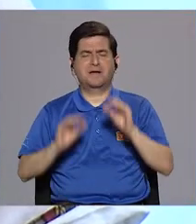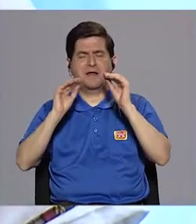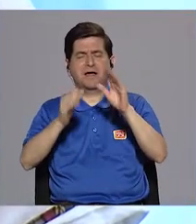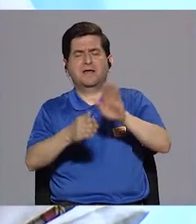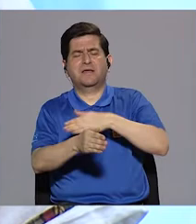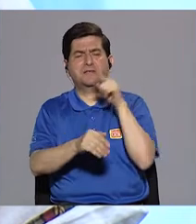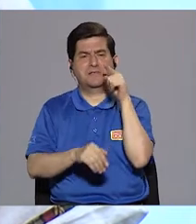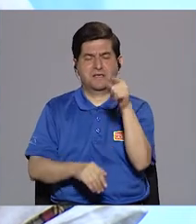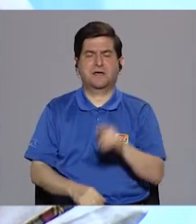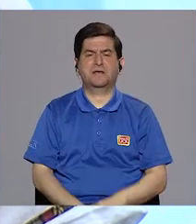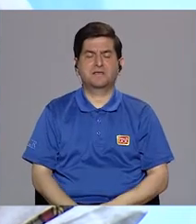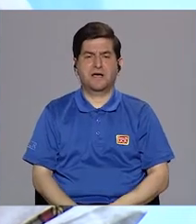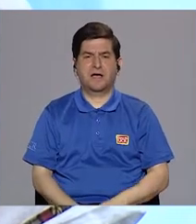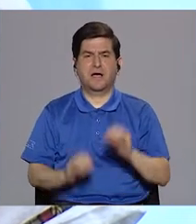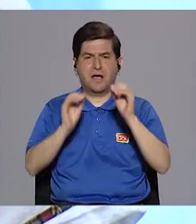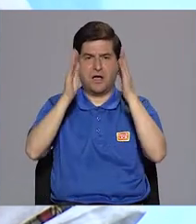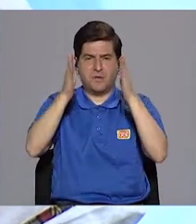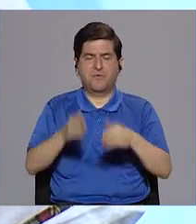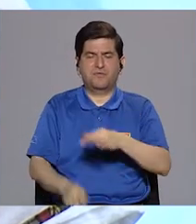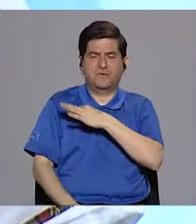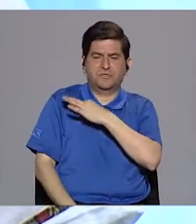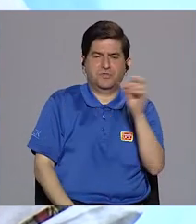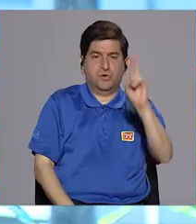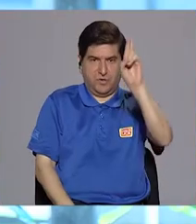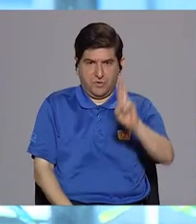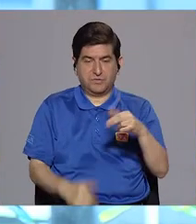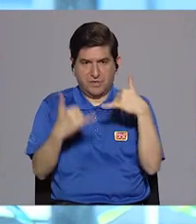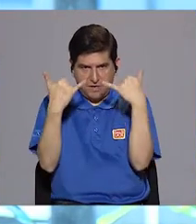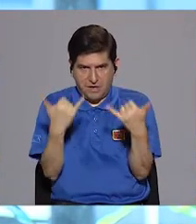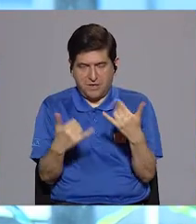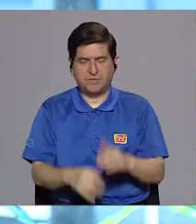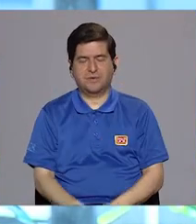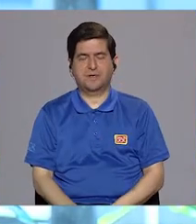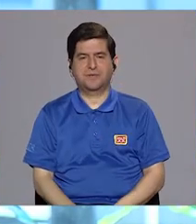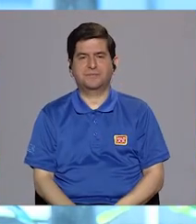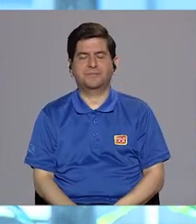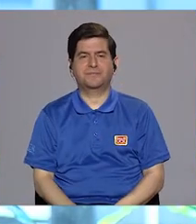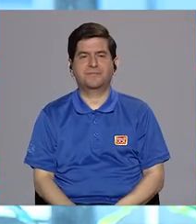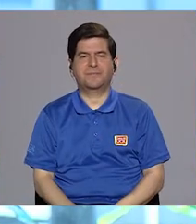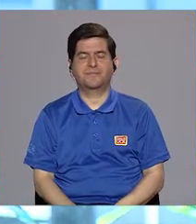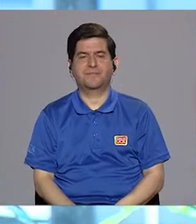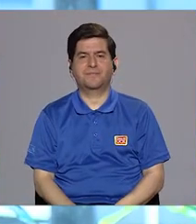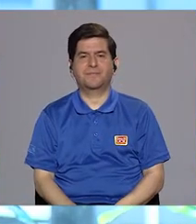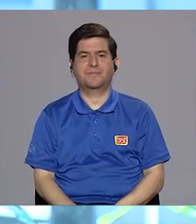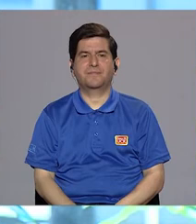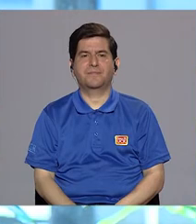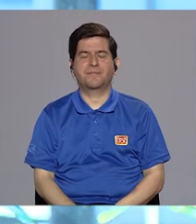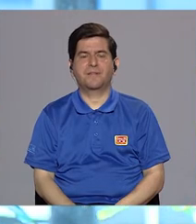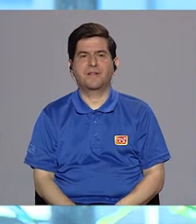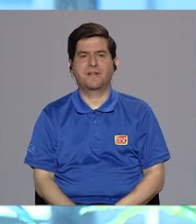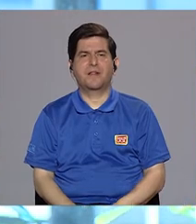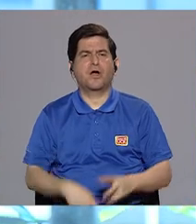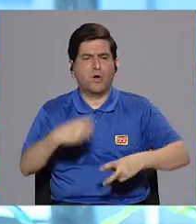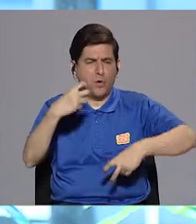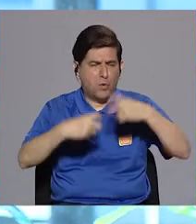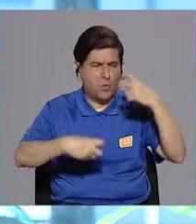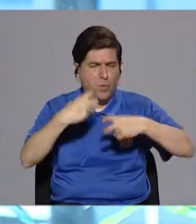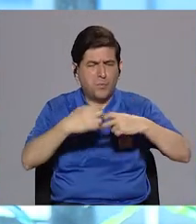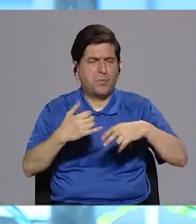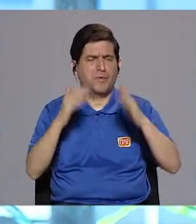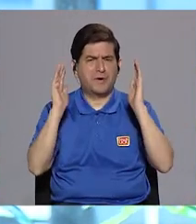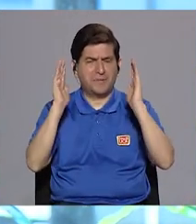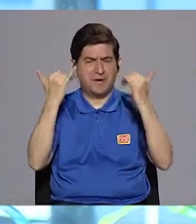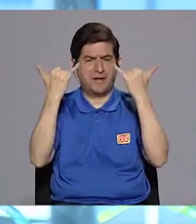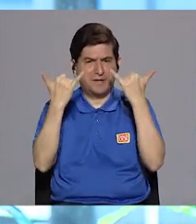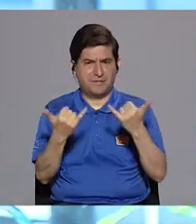enseña música desde allá. Está de profesor uh-huh. invitado en Costa Rica. Don Joan, hay un gran conflicto